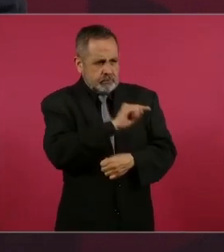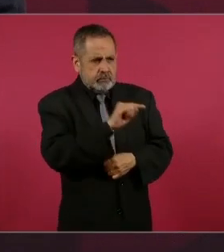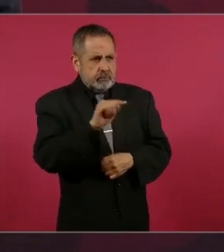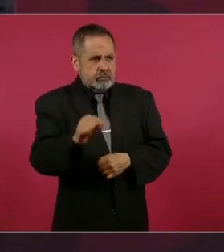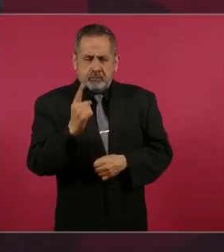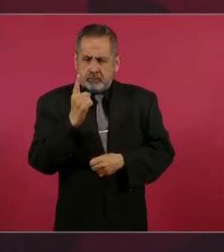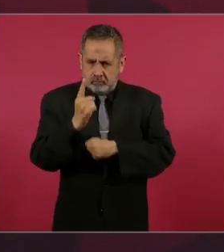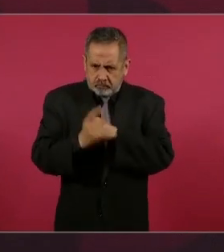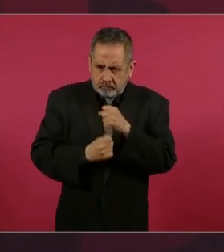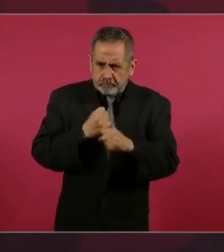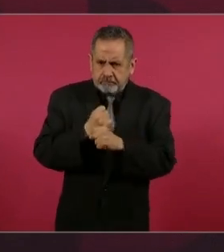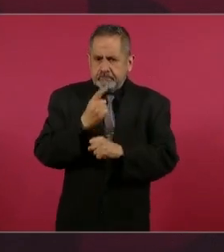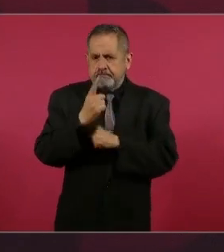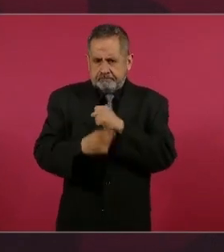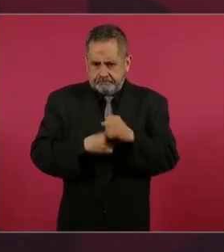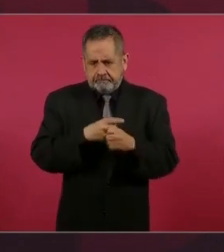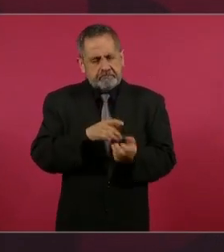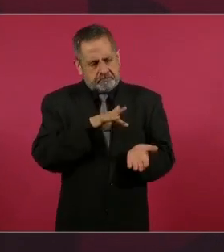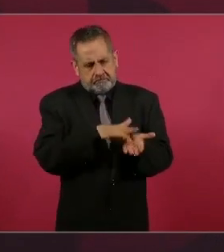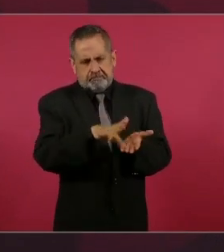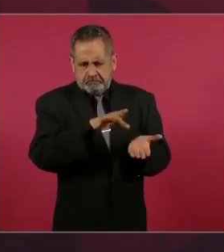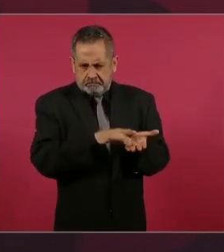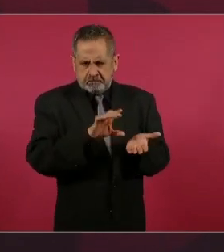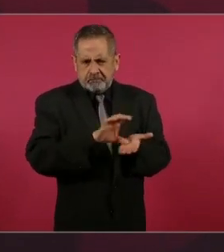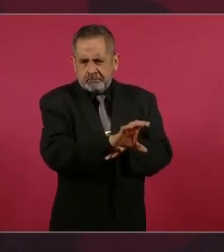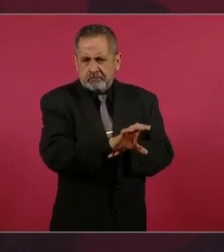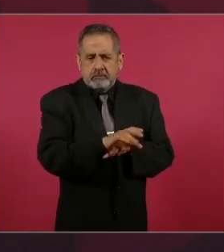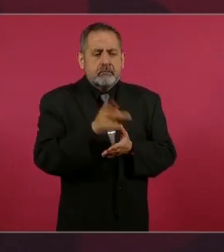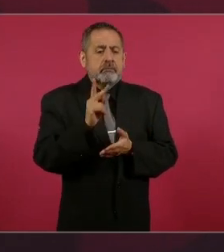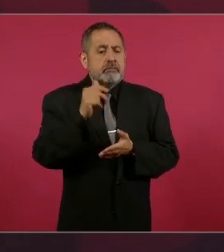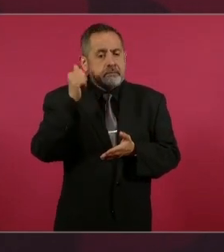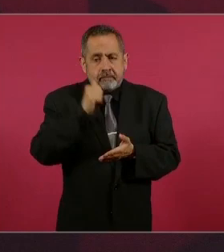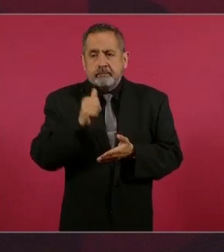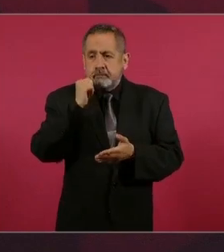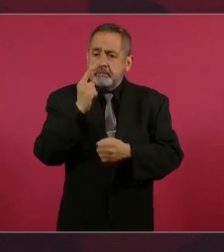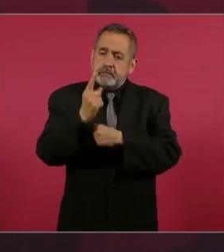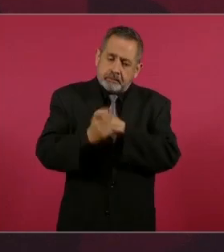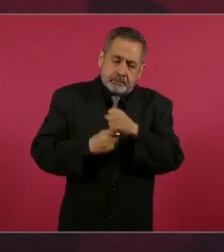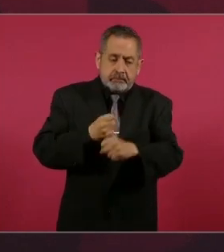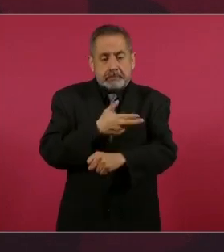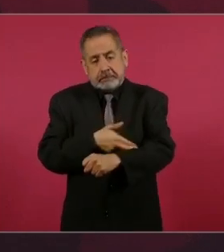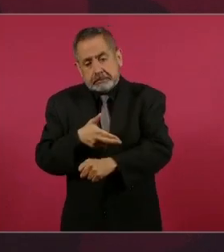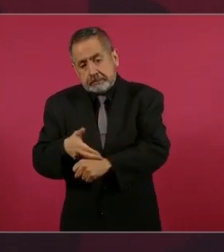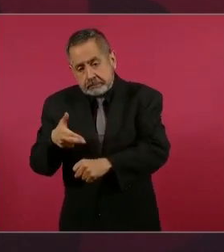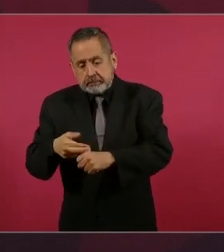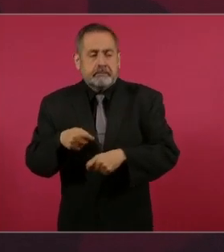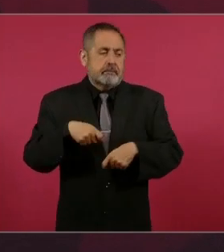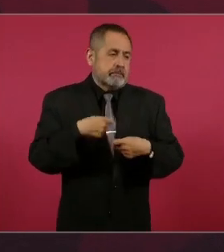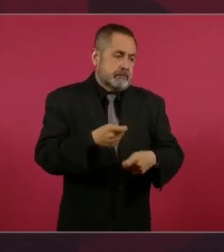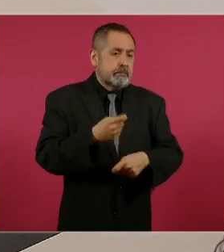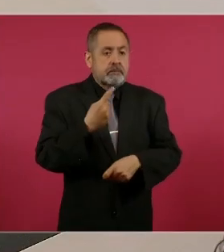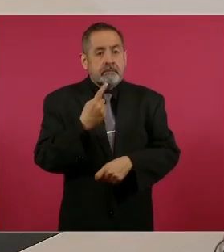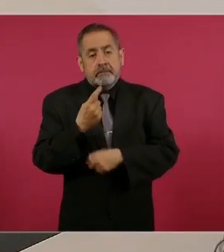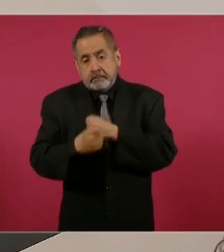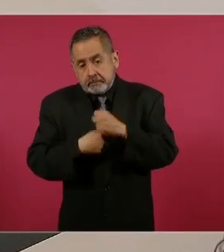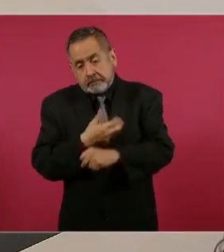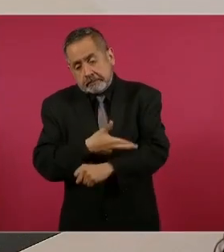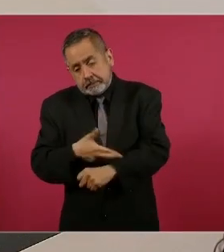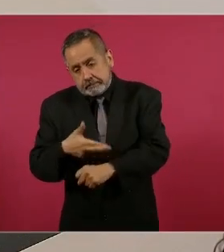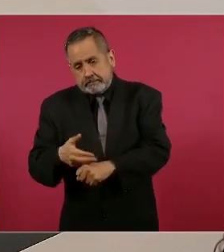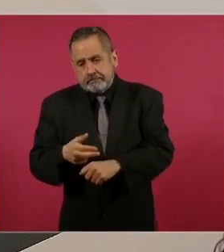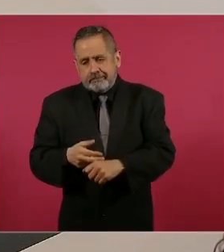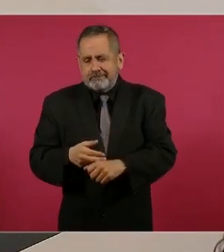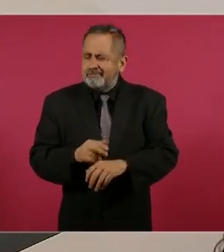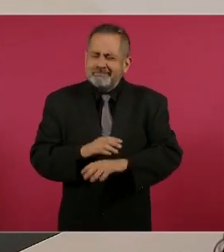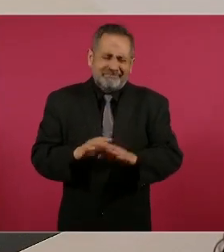queremos es dejarlo establecido. El caso, por ejemplo, de Baja California es